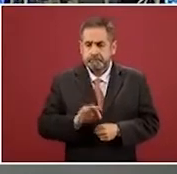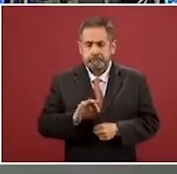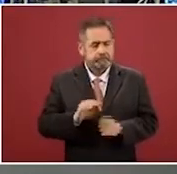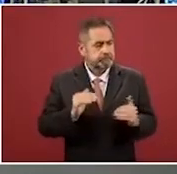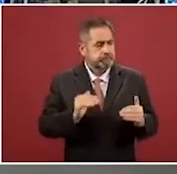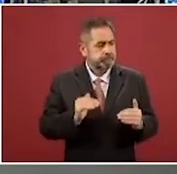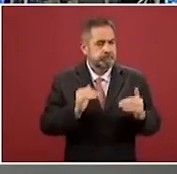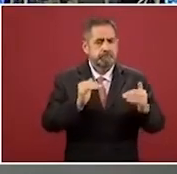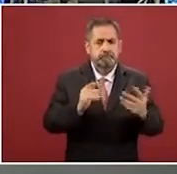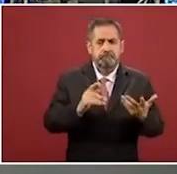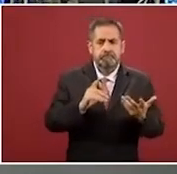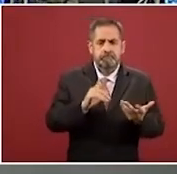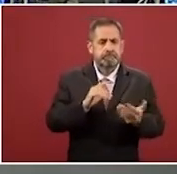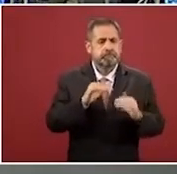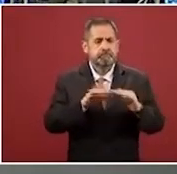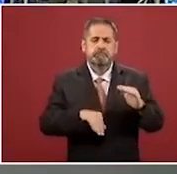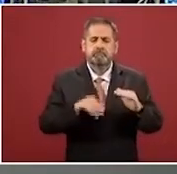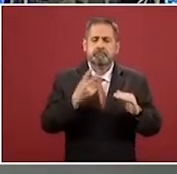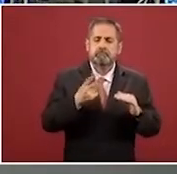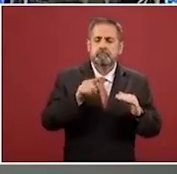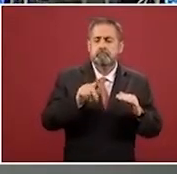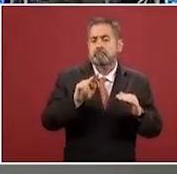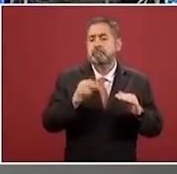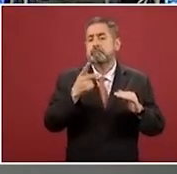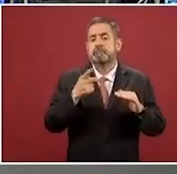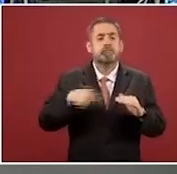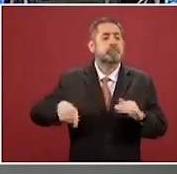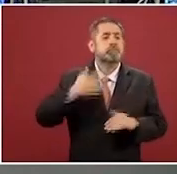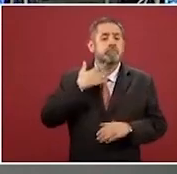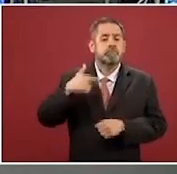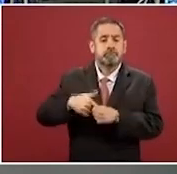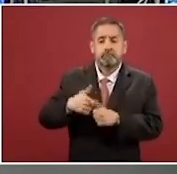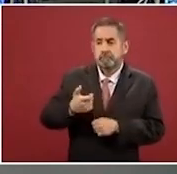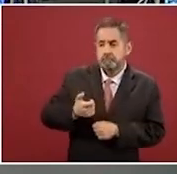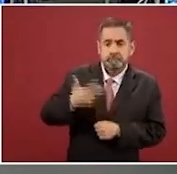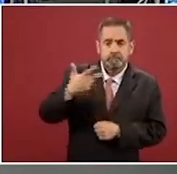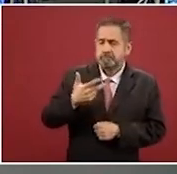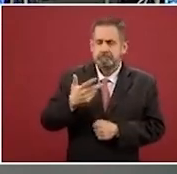2.83% y abajo del 2.83 estuvieron los aumentos tanto